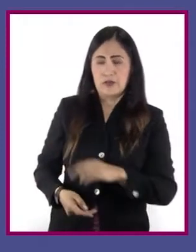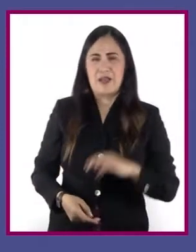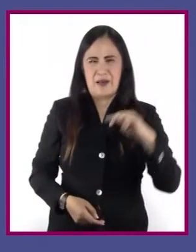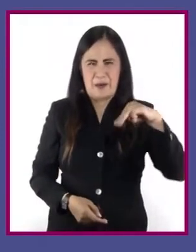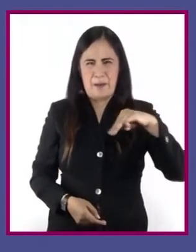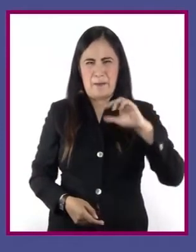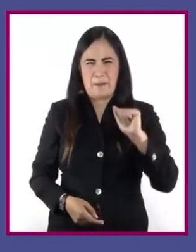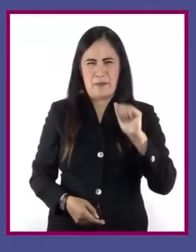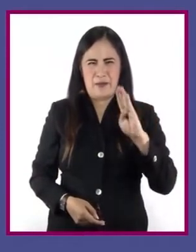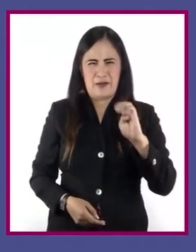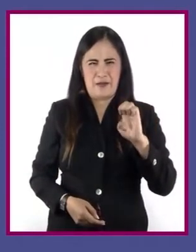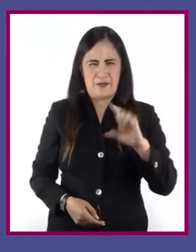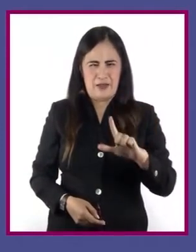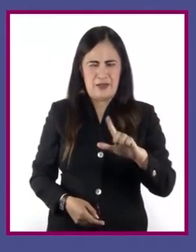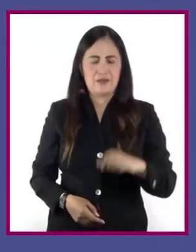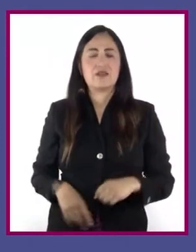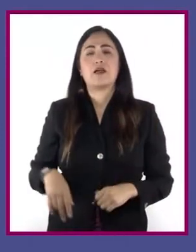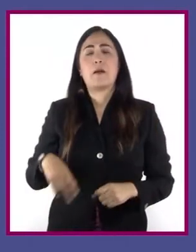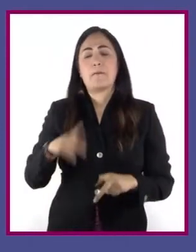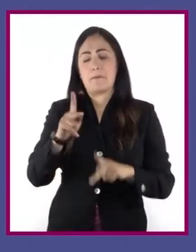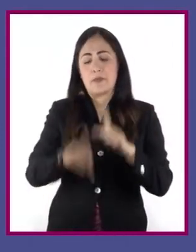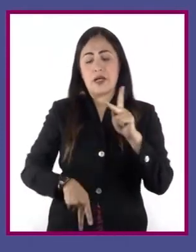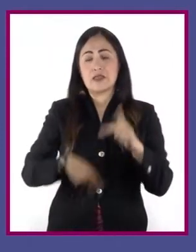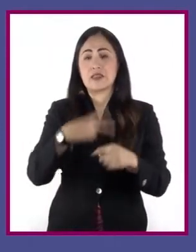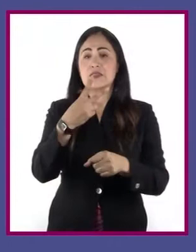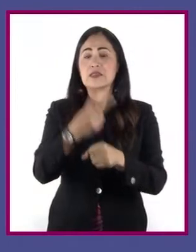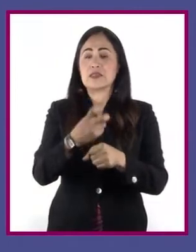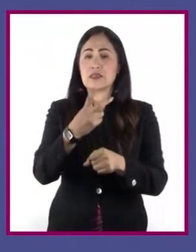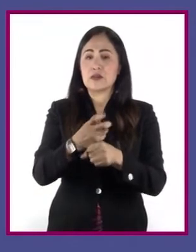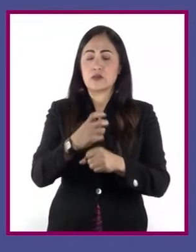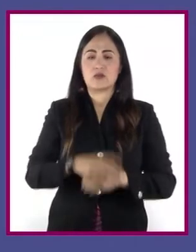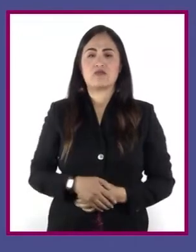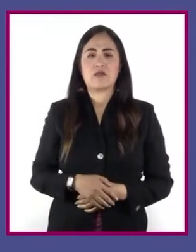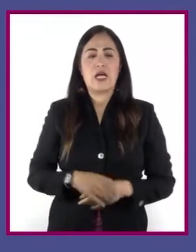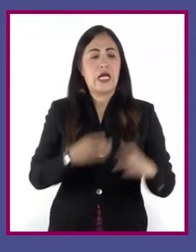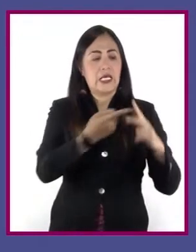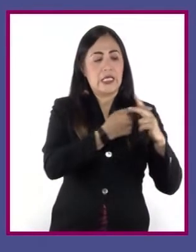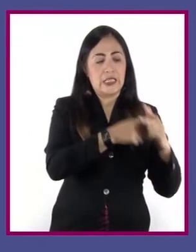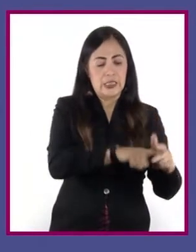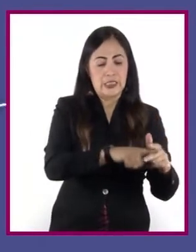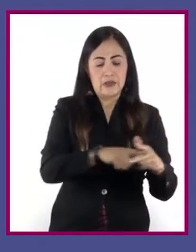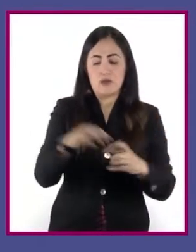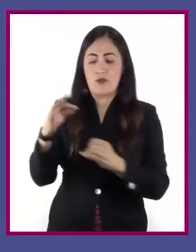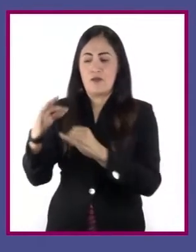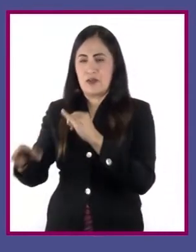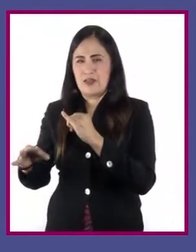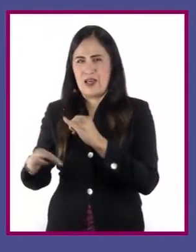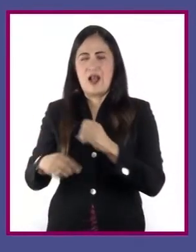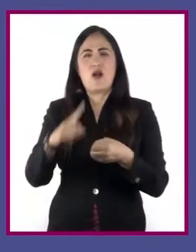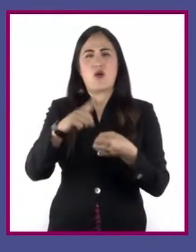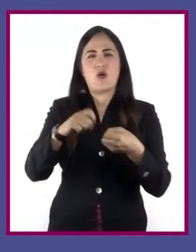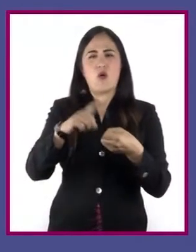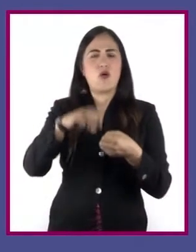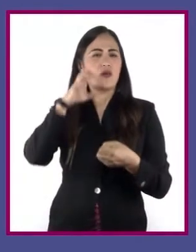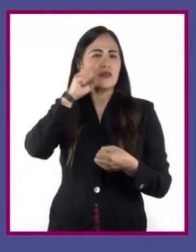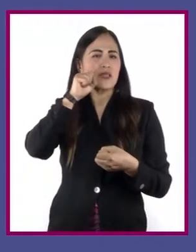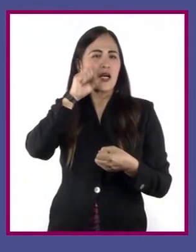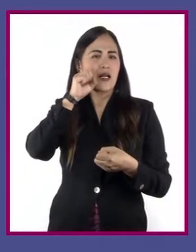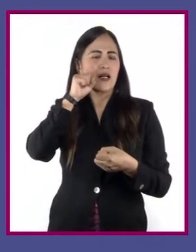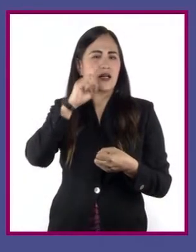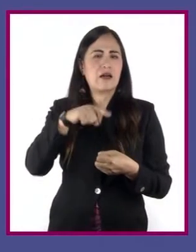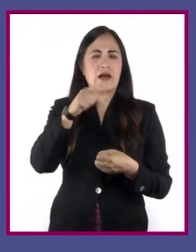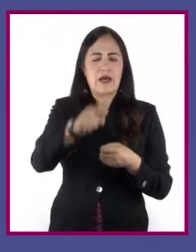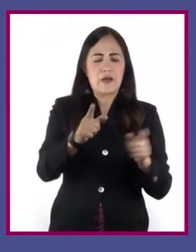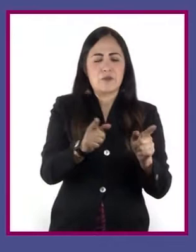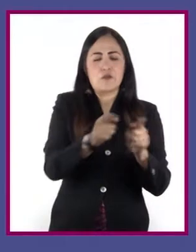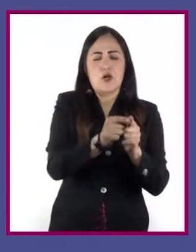Y en la segunda parte, que es nuestro borrador, tiene al principio y al final frases en anaranjado que anuncia el cierre y una